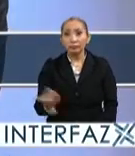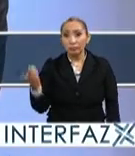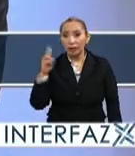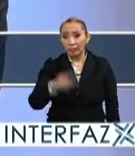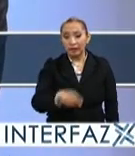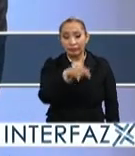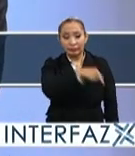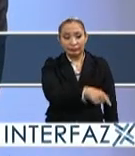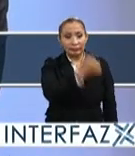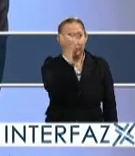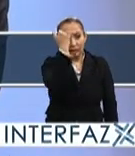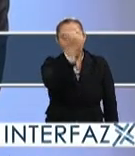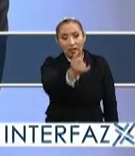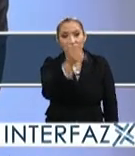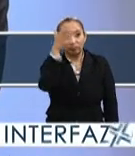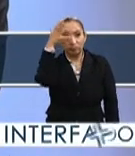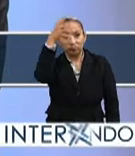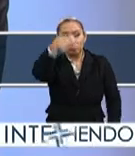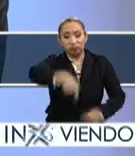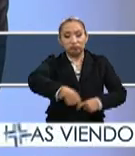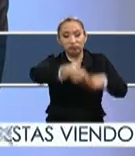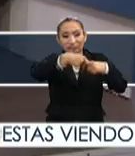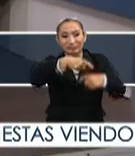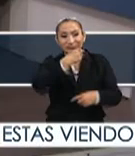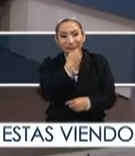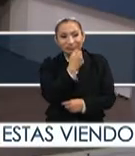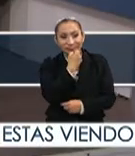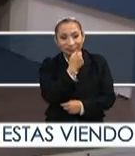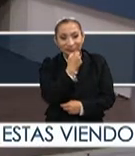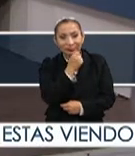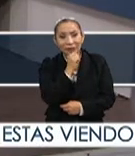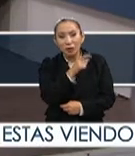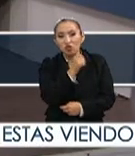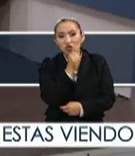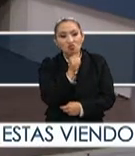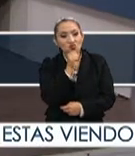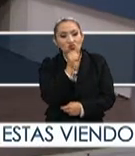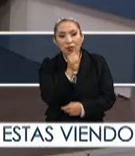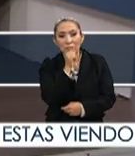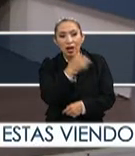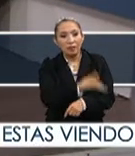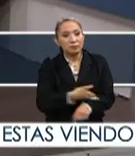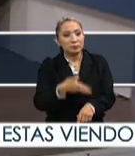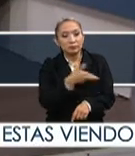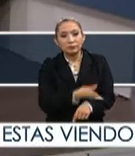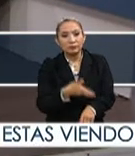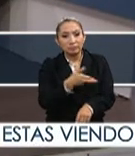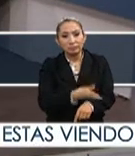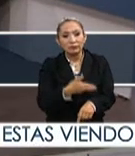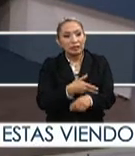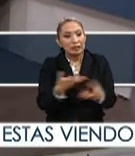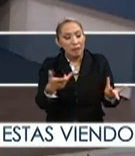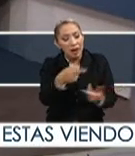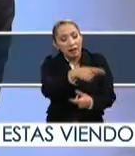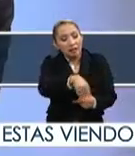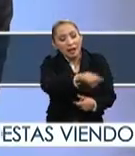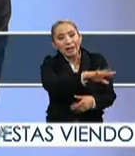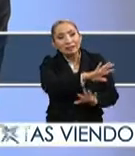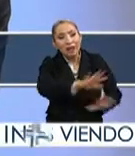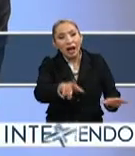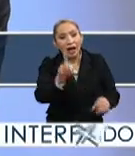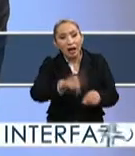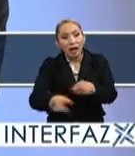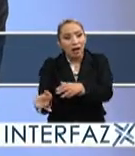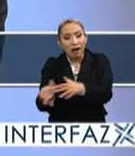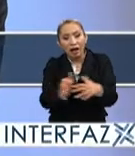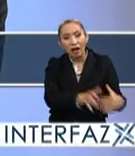un futuro muy interrumpido ya para los jóvenes, que incluso todavía no se encuentra la solución de qué se va a hacer con los que ya los